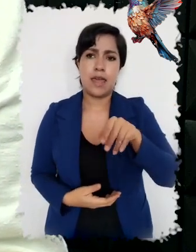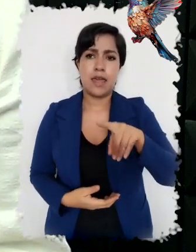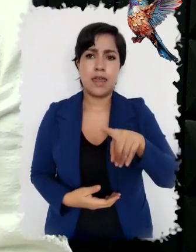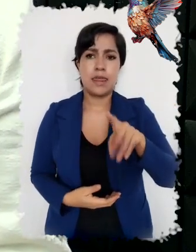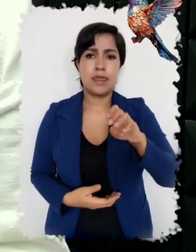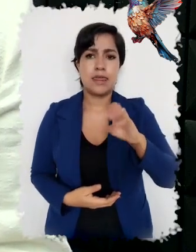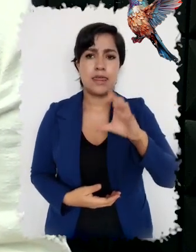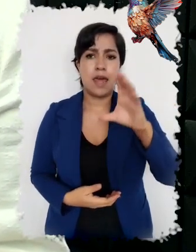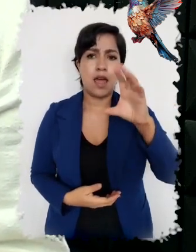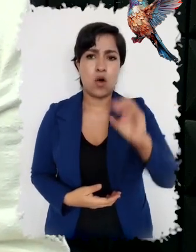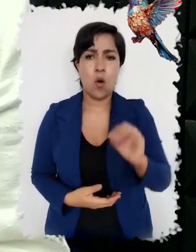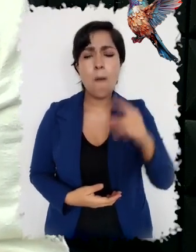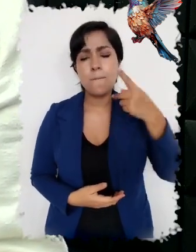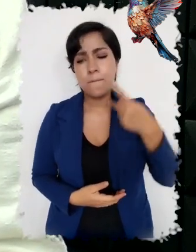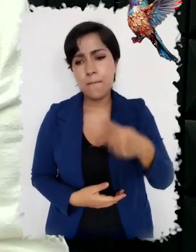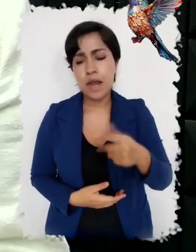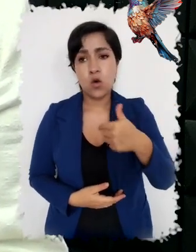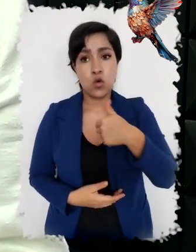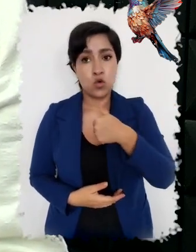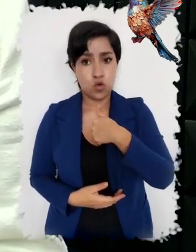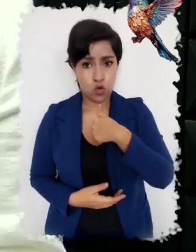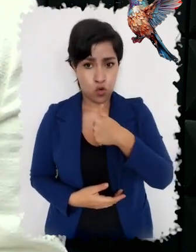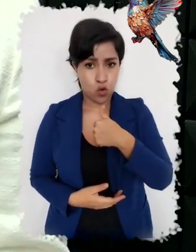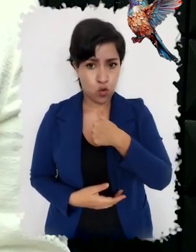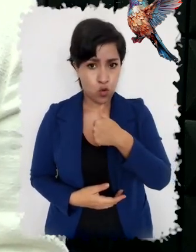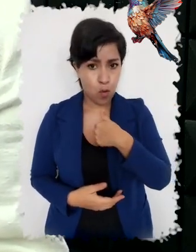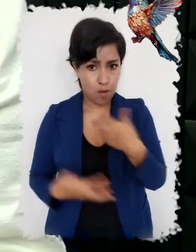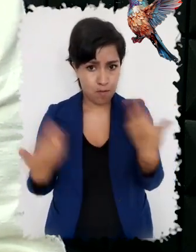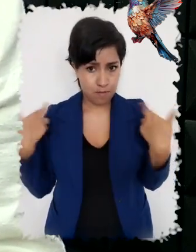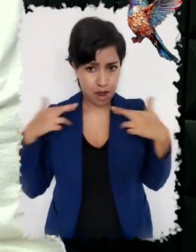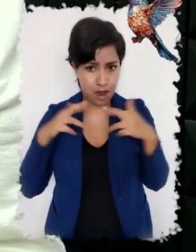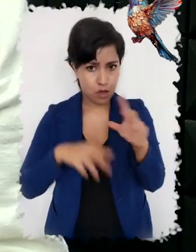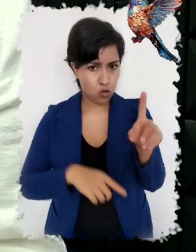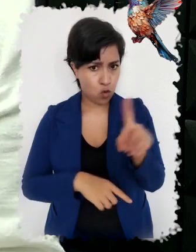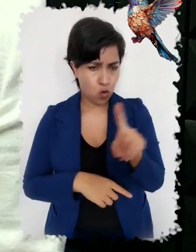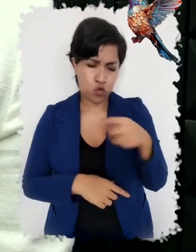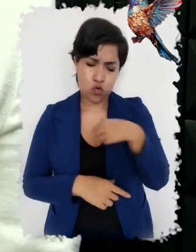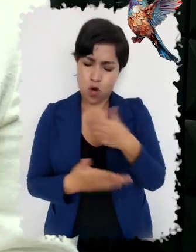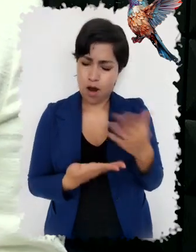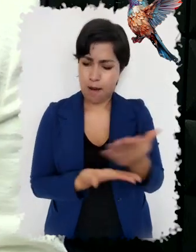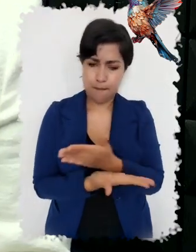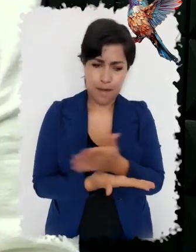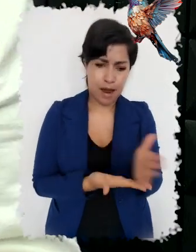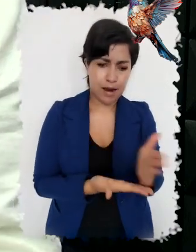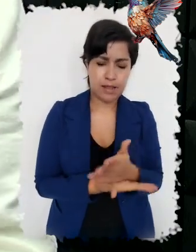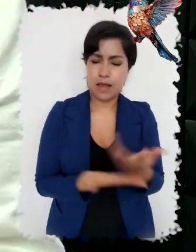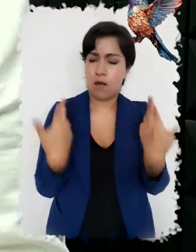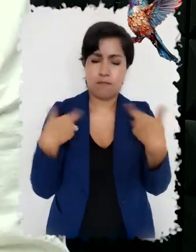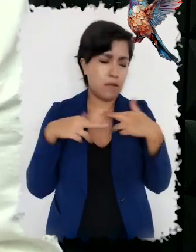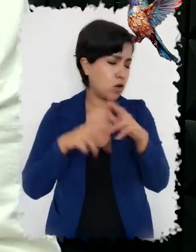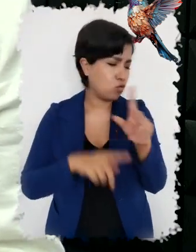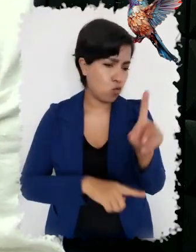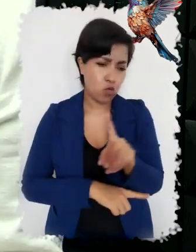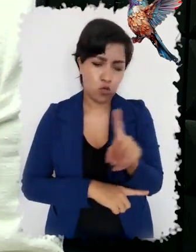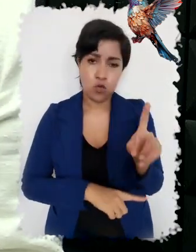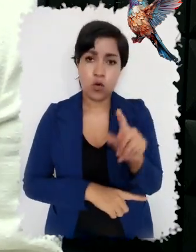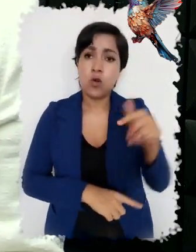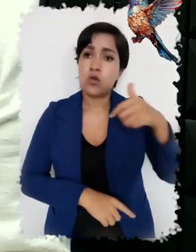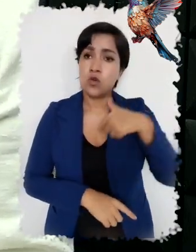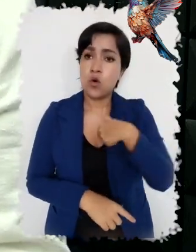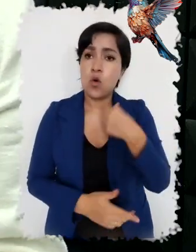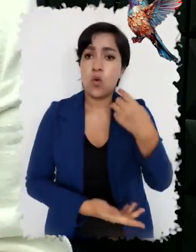y y yo yo yo no yo era aparte no era maestra yo